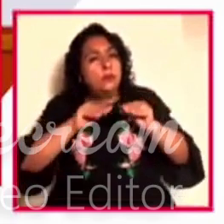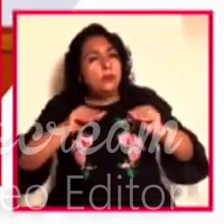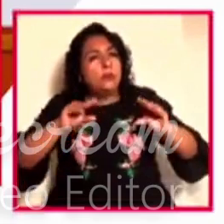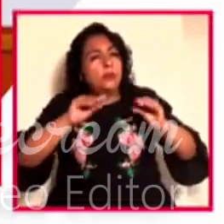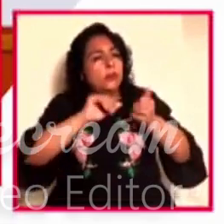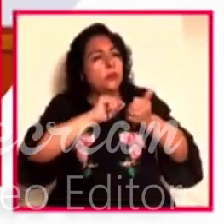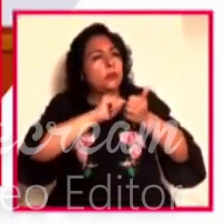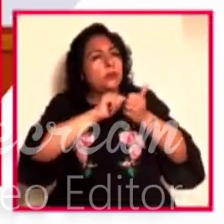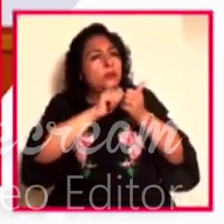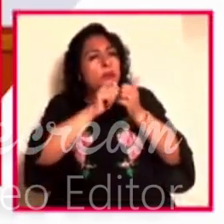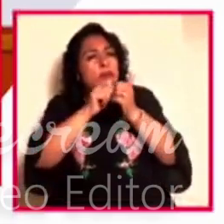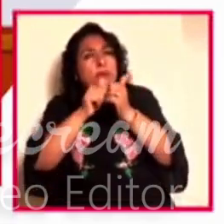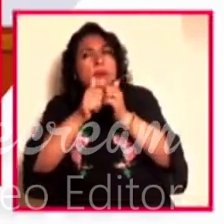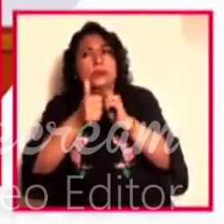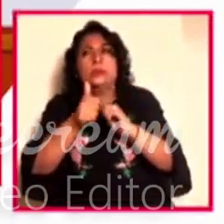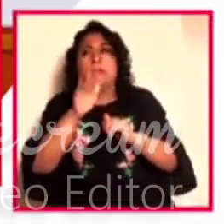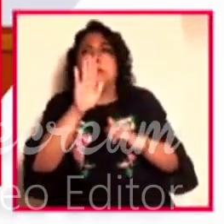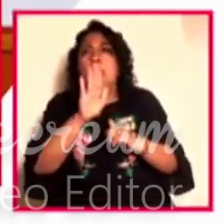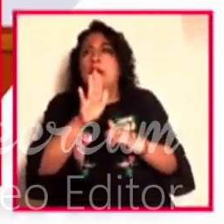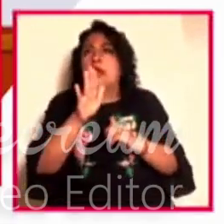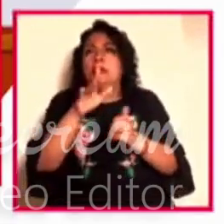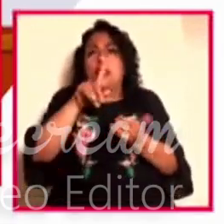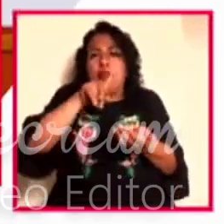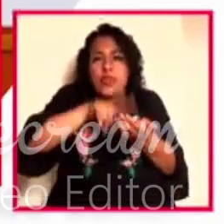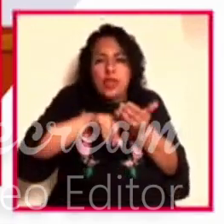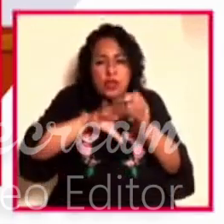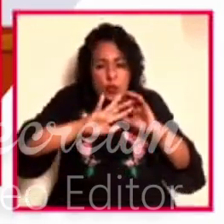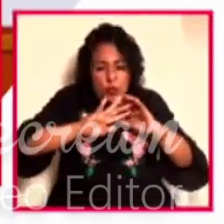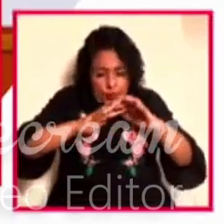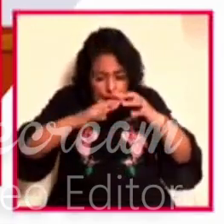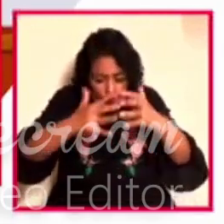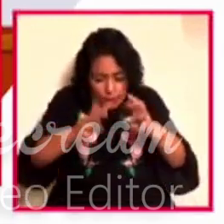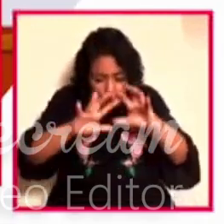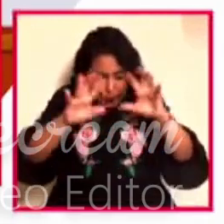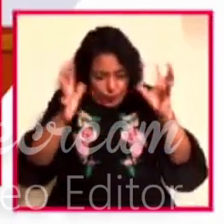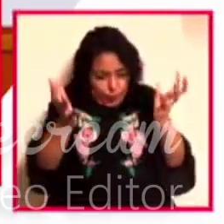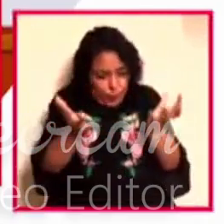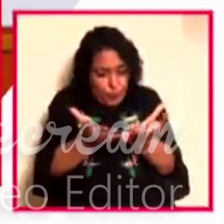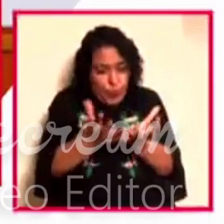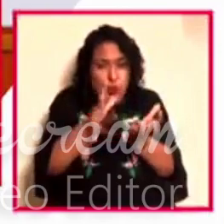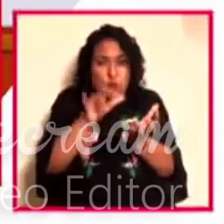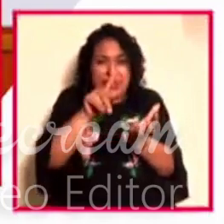especie de útero que te cubre